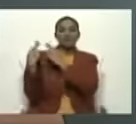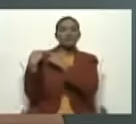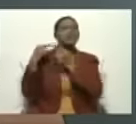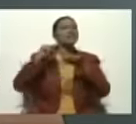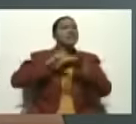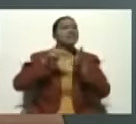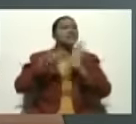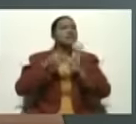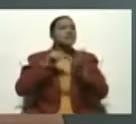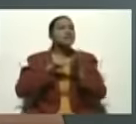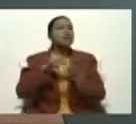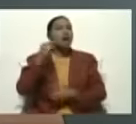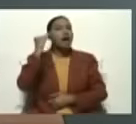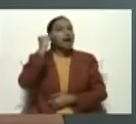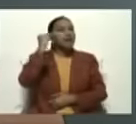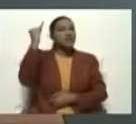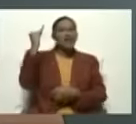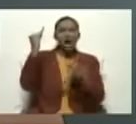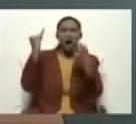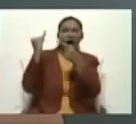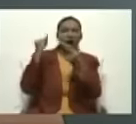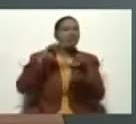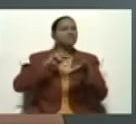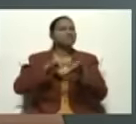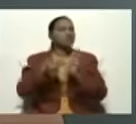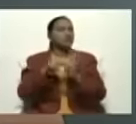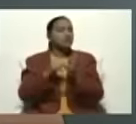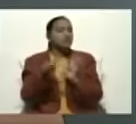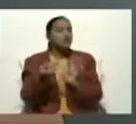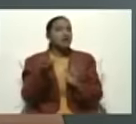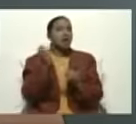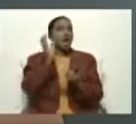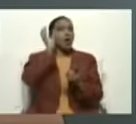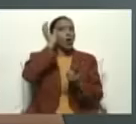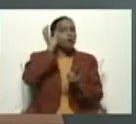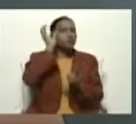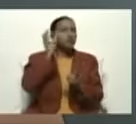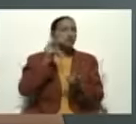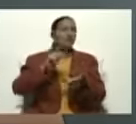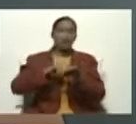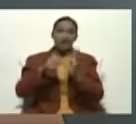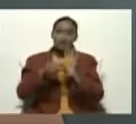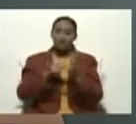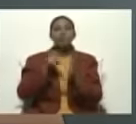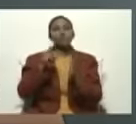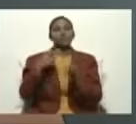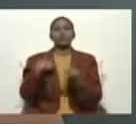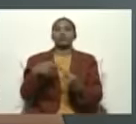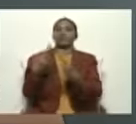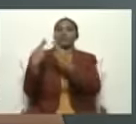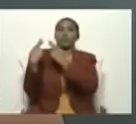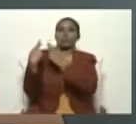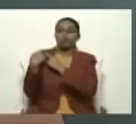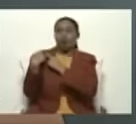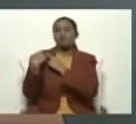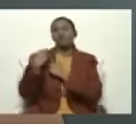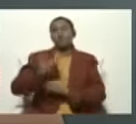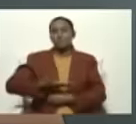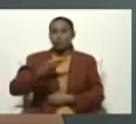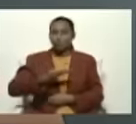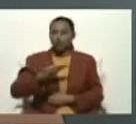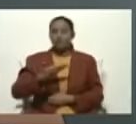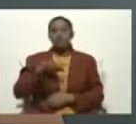somos conscientes de la responsabilidad que tenemos en el presente y el futuro de nuestros